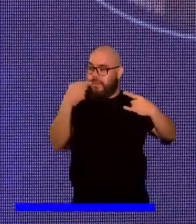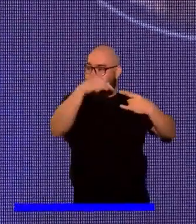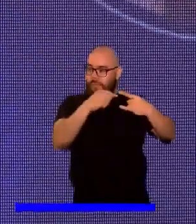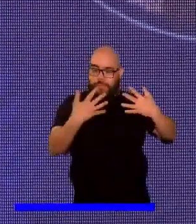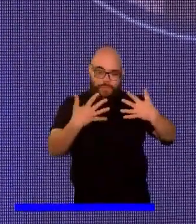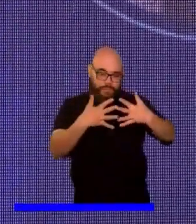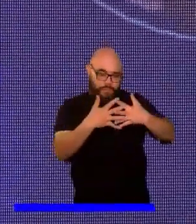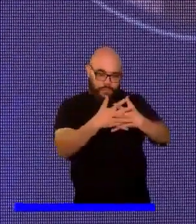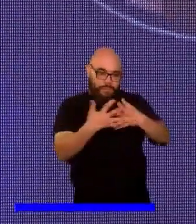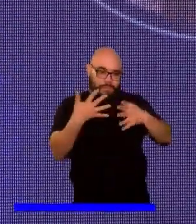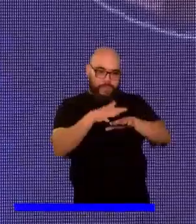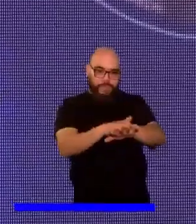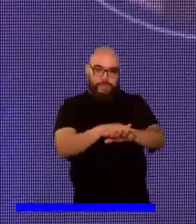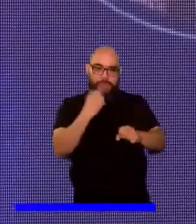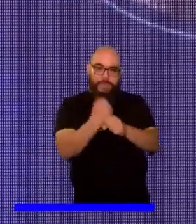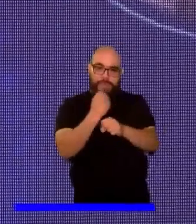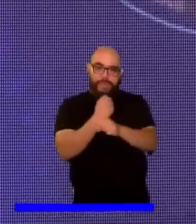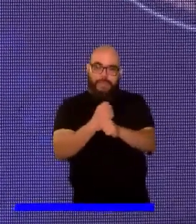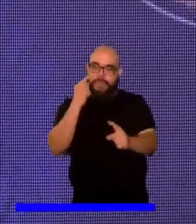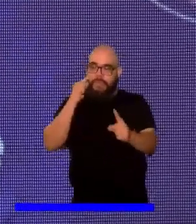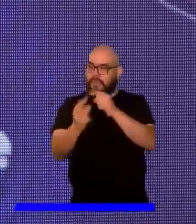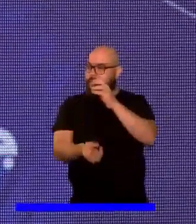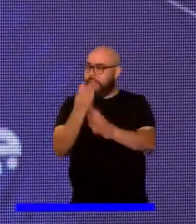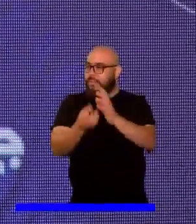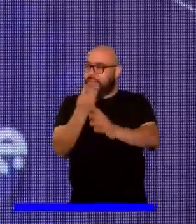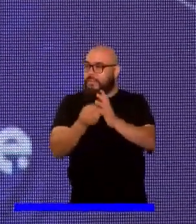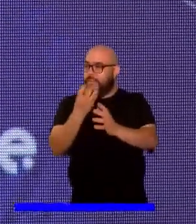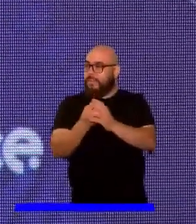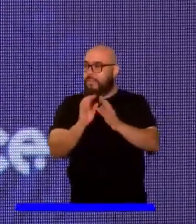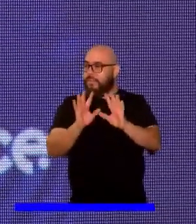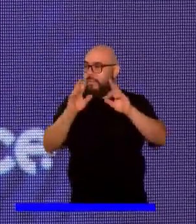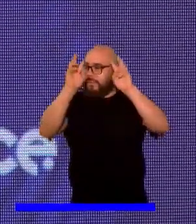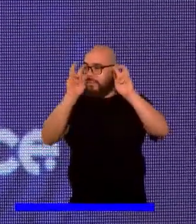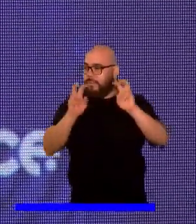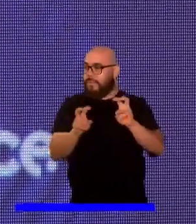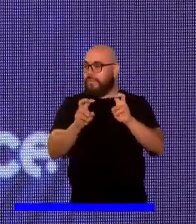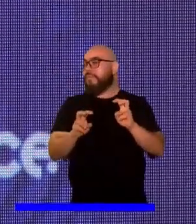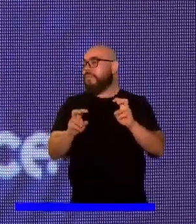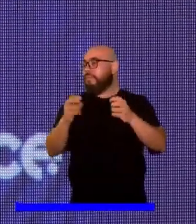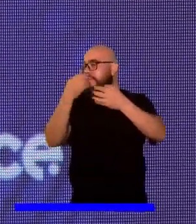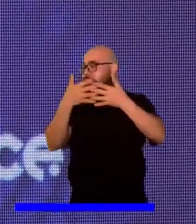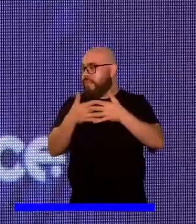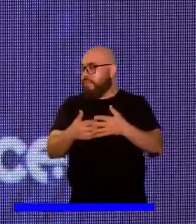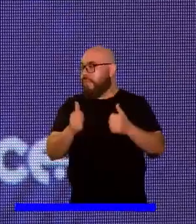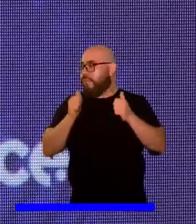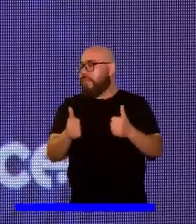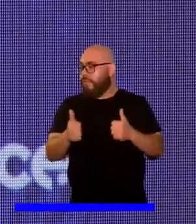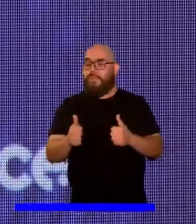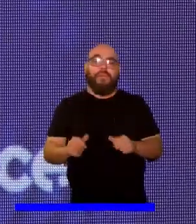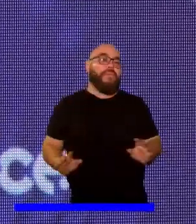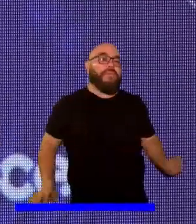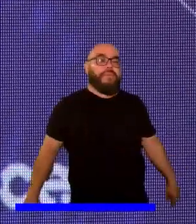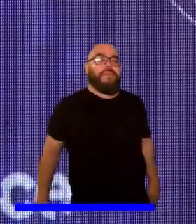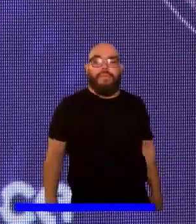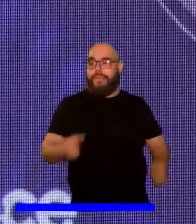lo que permitió también llegar a todo este punto de la generación con los Transformers de texto y, en fin. Listo, perfecto.